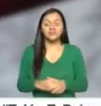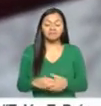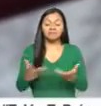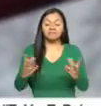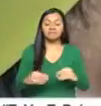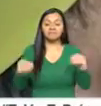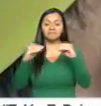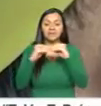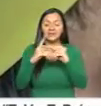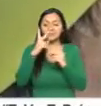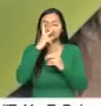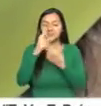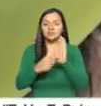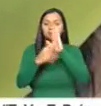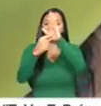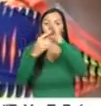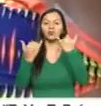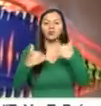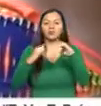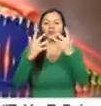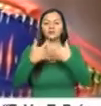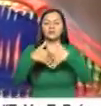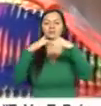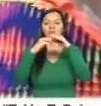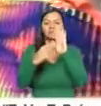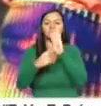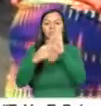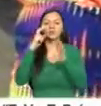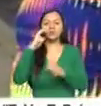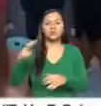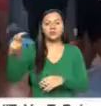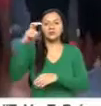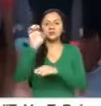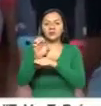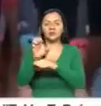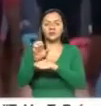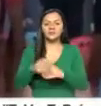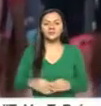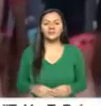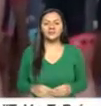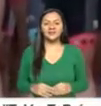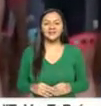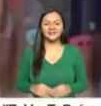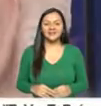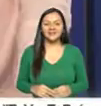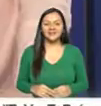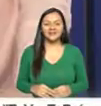duda es una vitrina para seguir potenciando el turismo en el Ecuador.